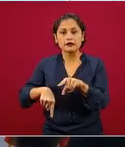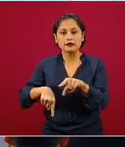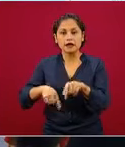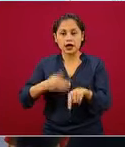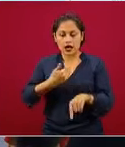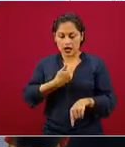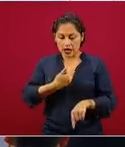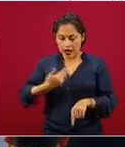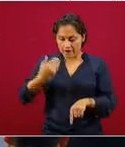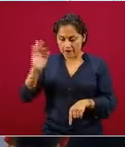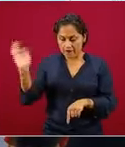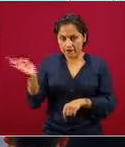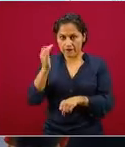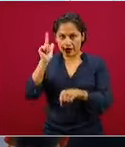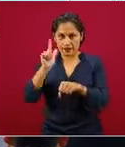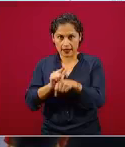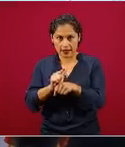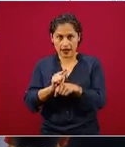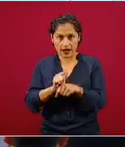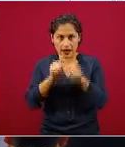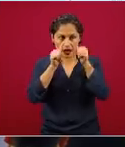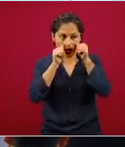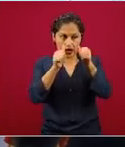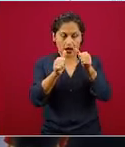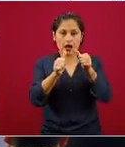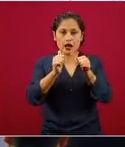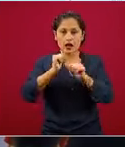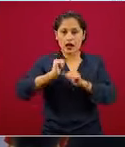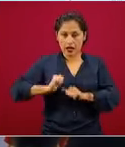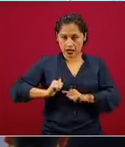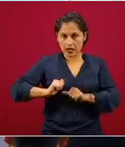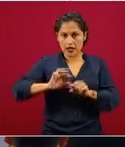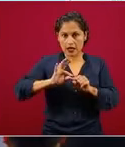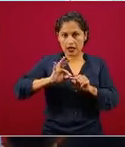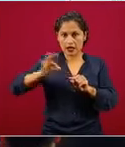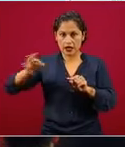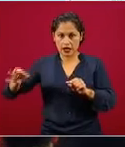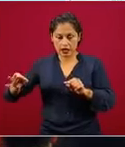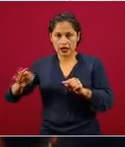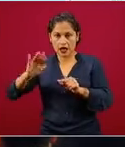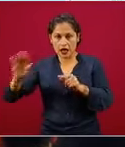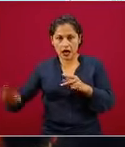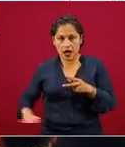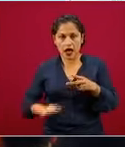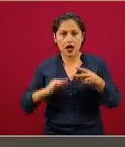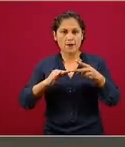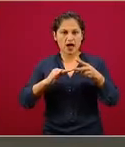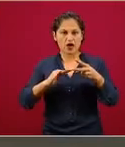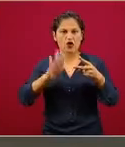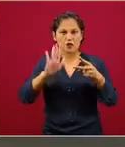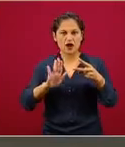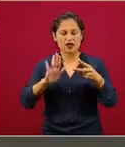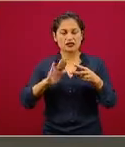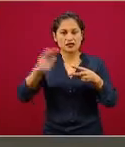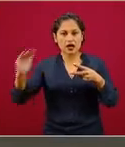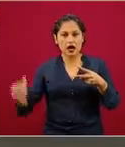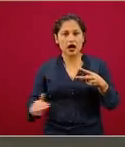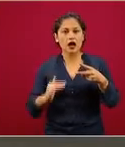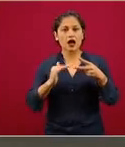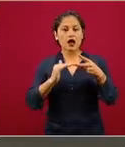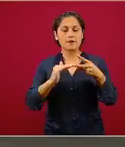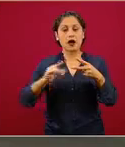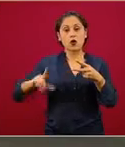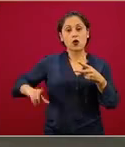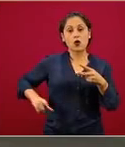Estatal. Abajo es por esta metáfora de la cobija, no quiero que estén abajo. Son tan importantes como la Autoridad